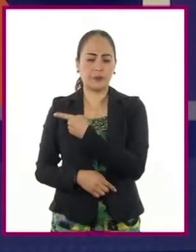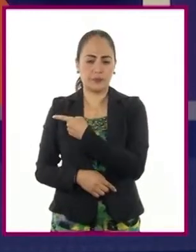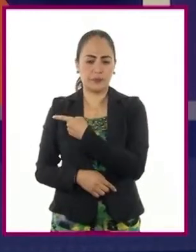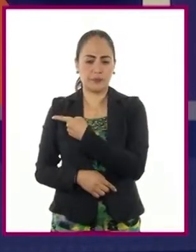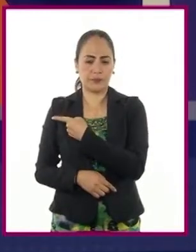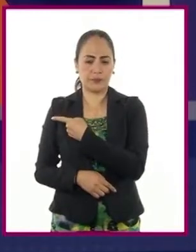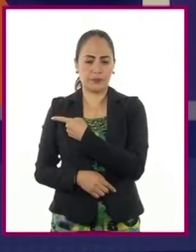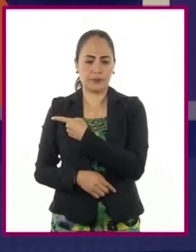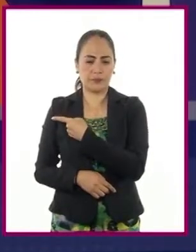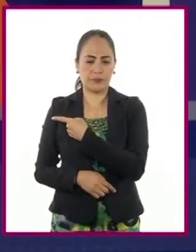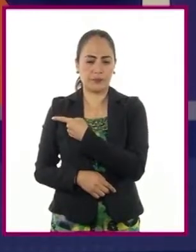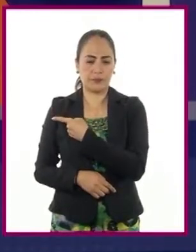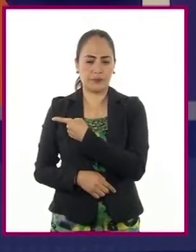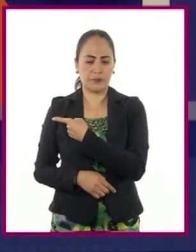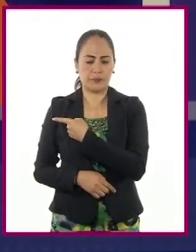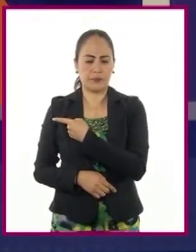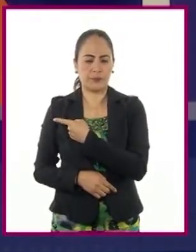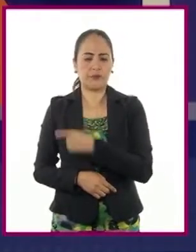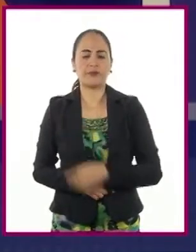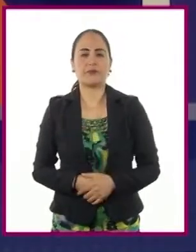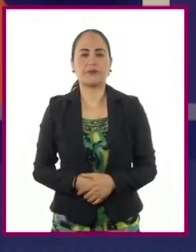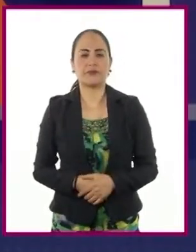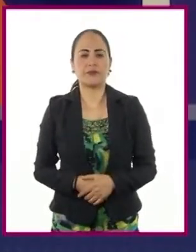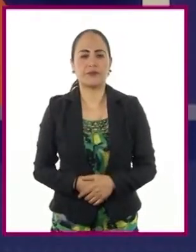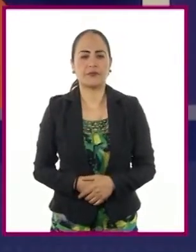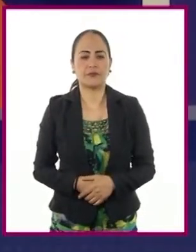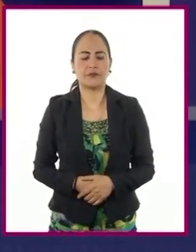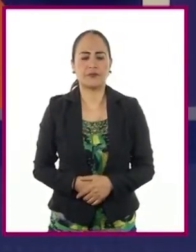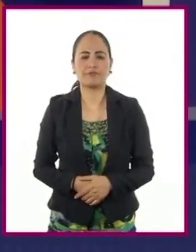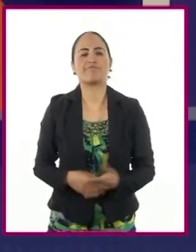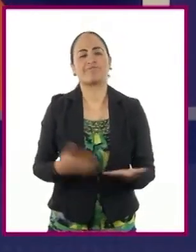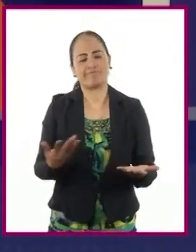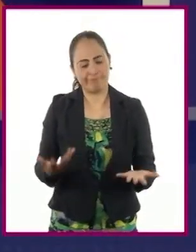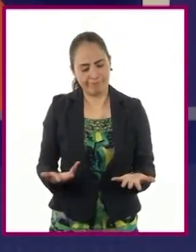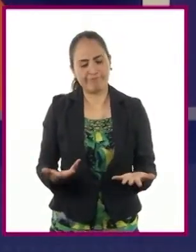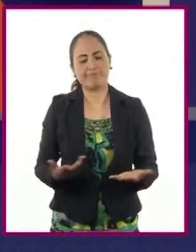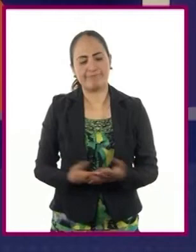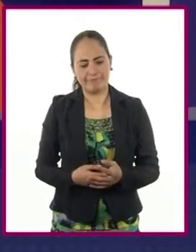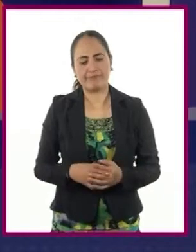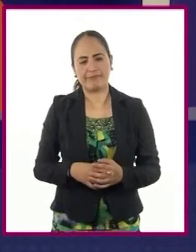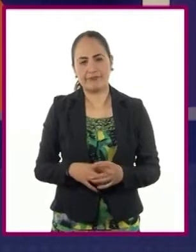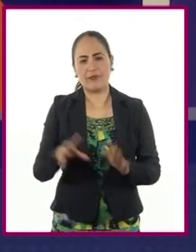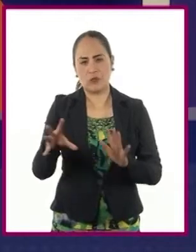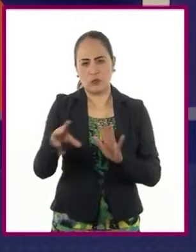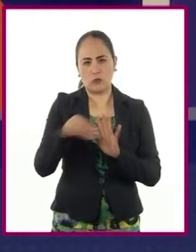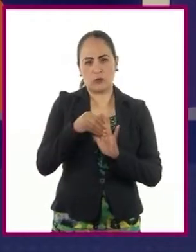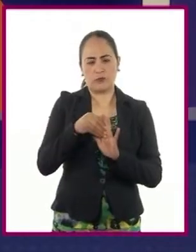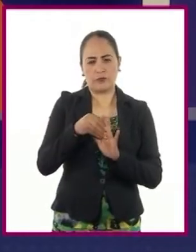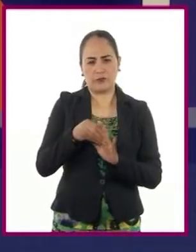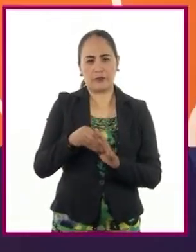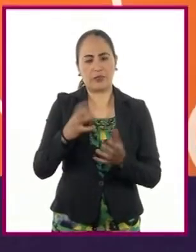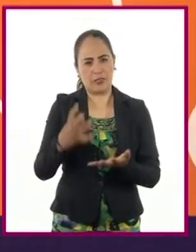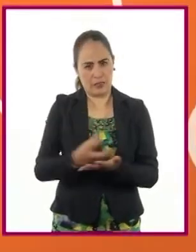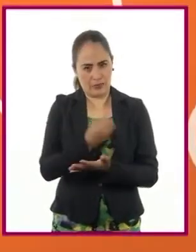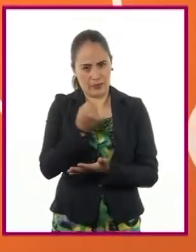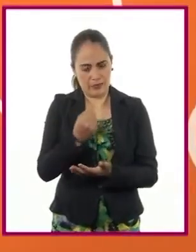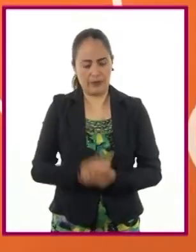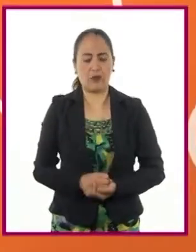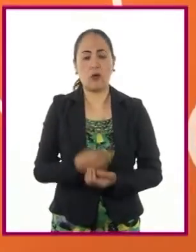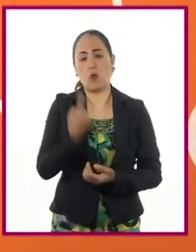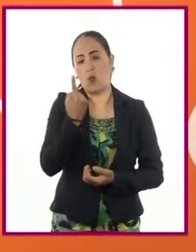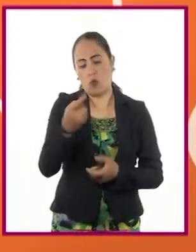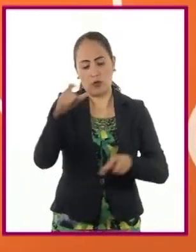fácil? ¿Perder o ganar electrones de valencia? Así es, ganar electrones de valencia. Cuando un